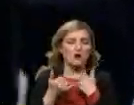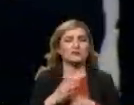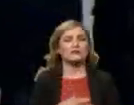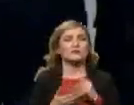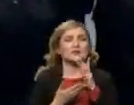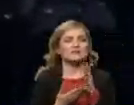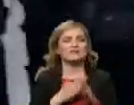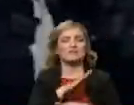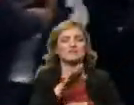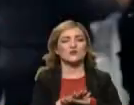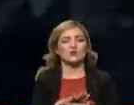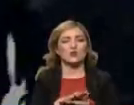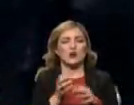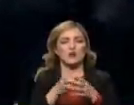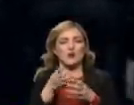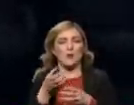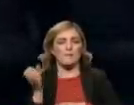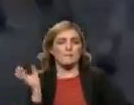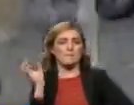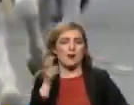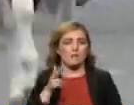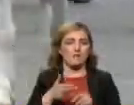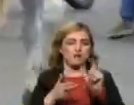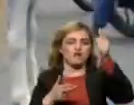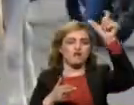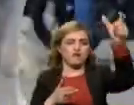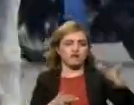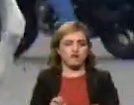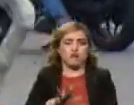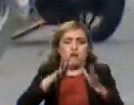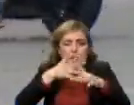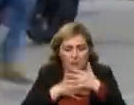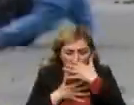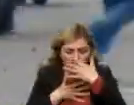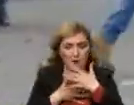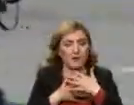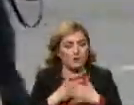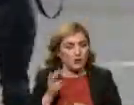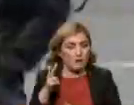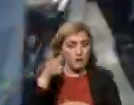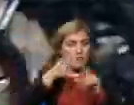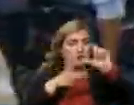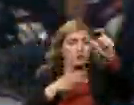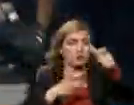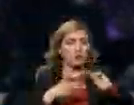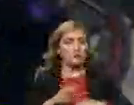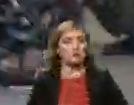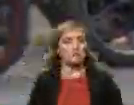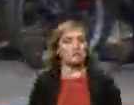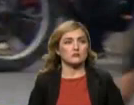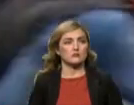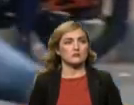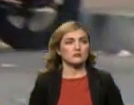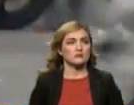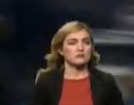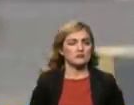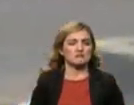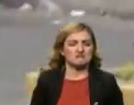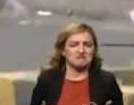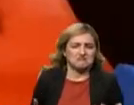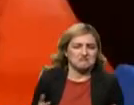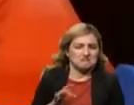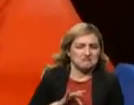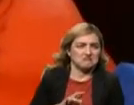el que tiene que ver con las bombas lacrimógenas caducadas que para dispersar a los manifestantes fueron lanzadas. Explicó que realmente no representan